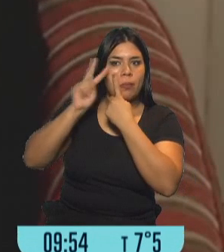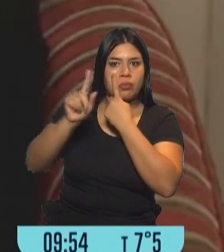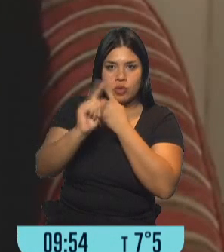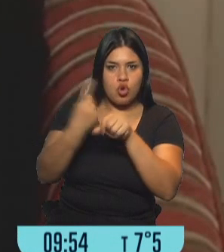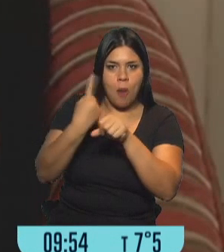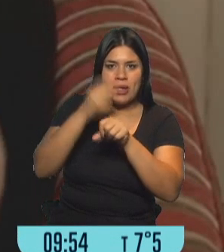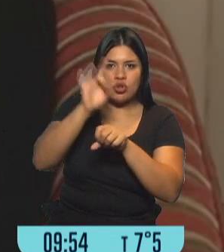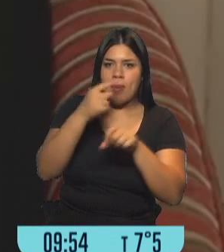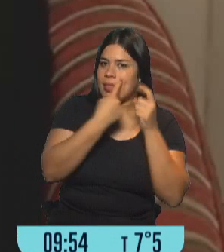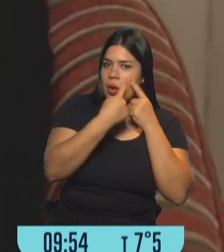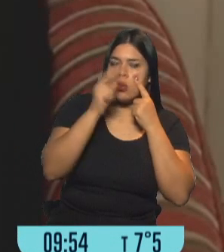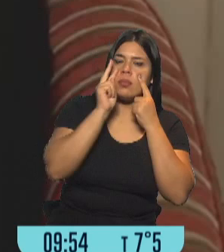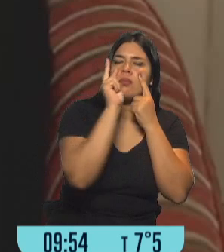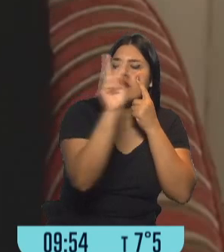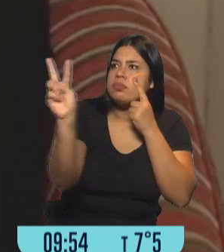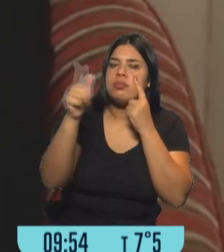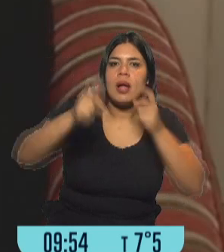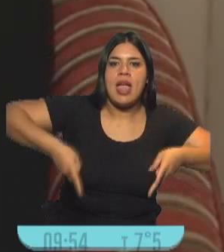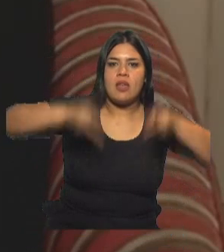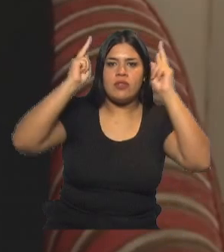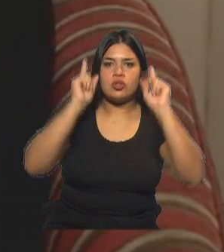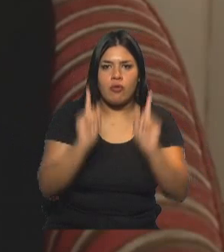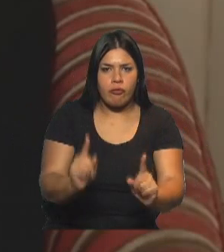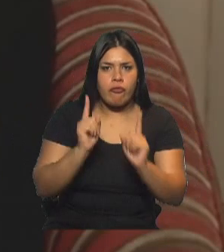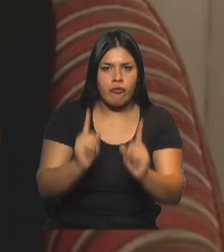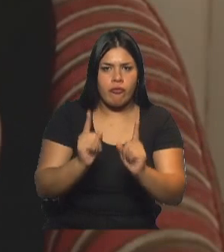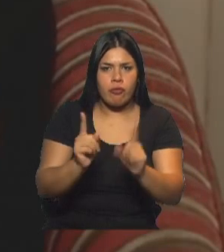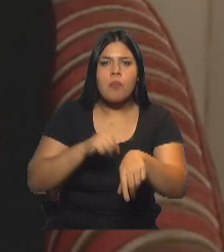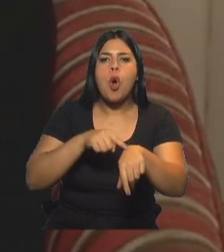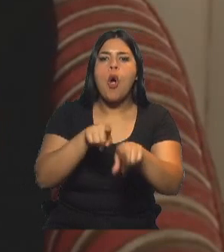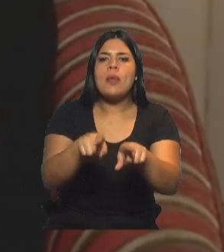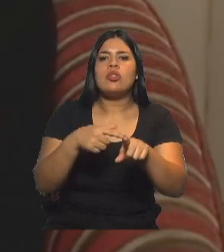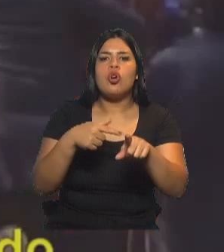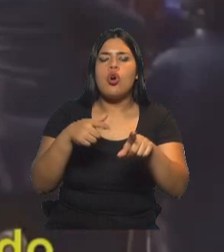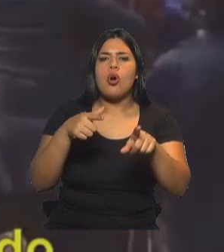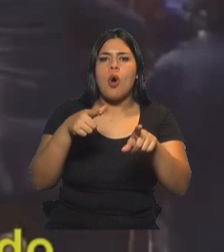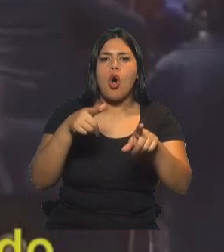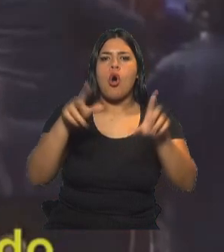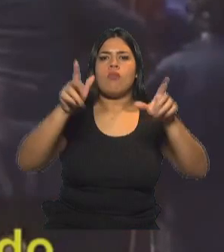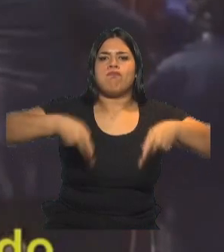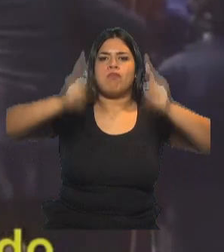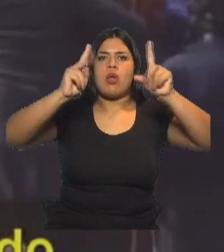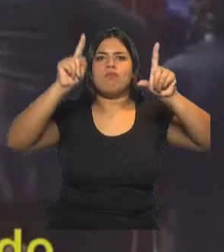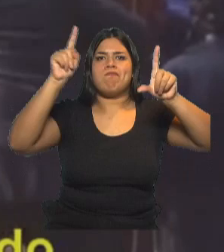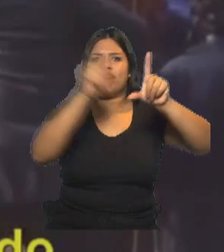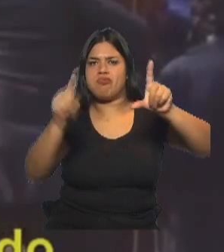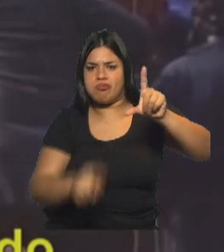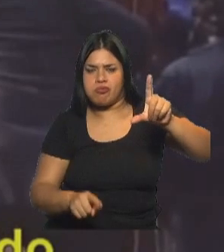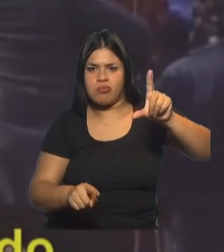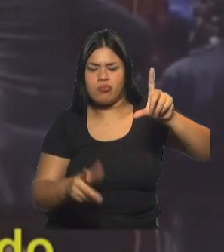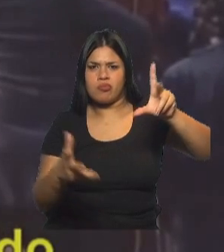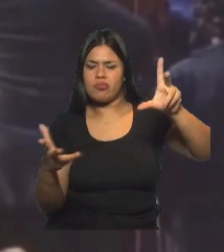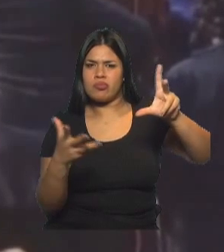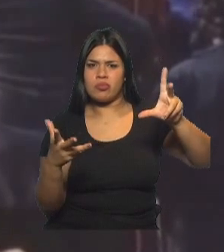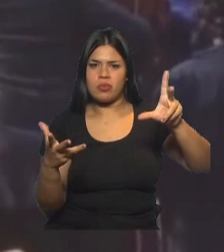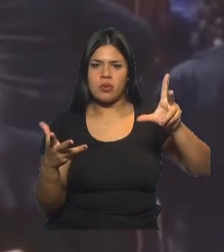El edificio todavía estaba en pie. En ese momento se craqueló, parecía como que se había craquelado